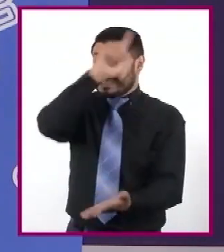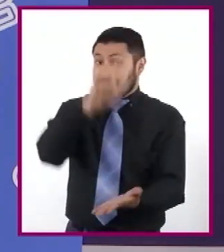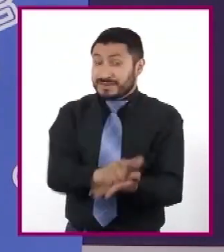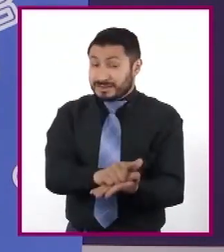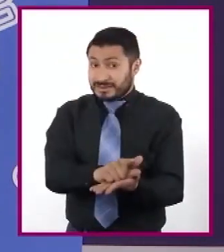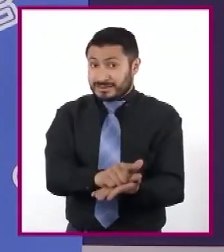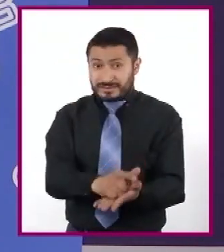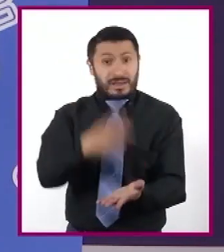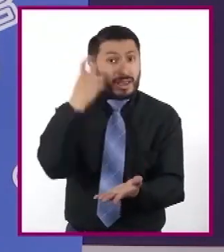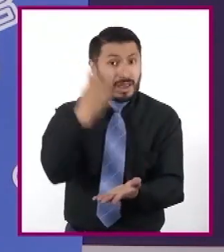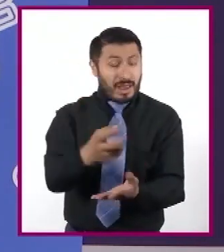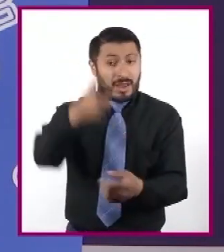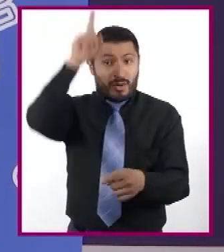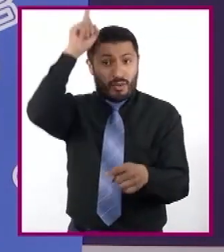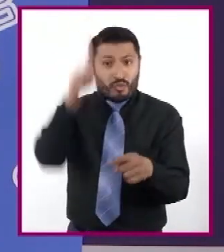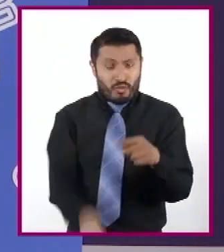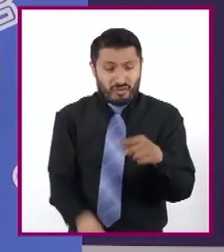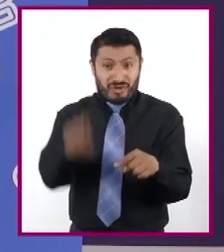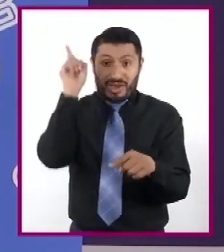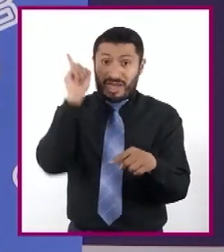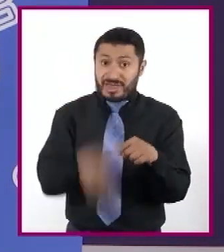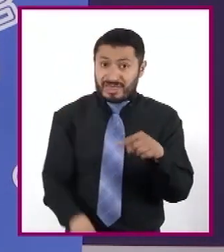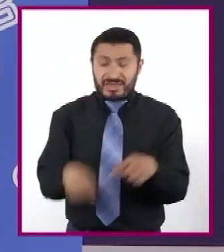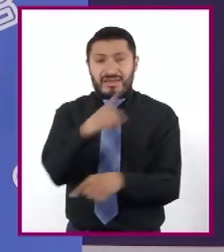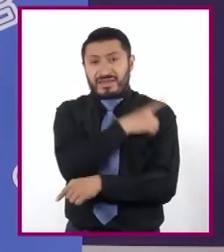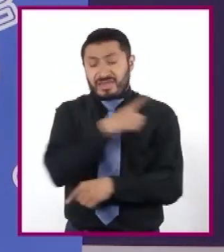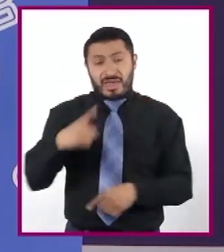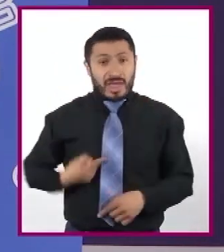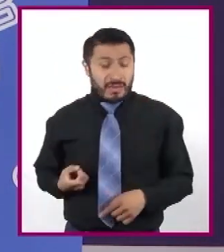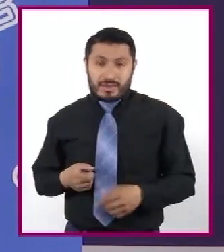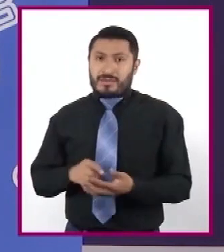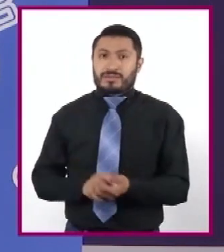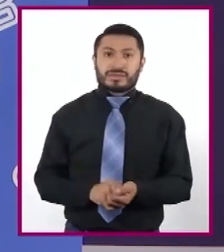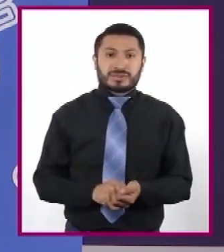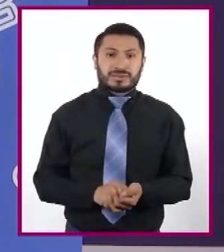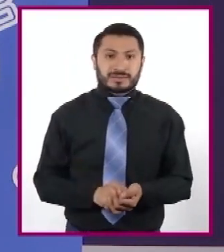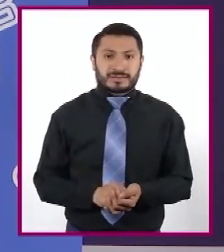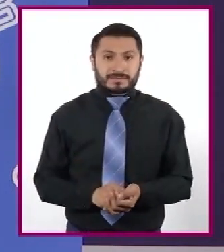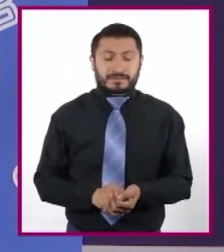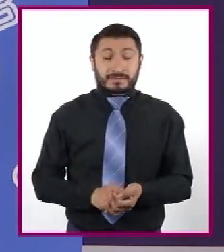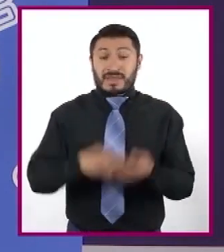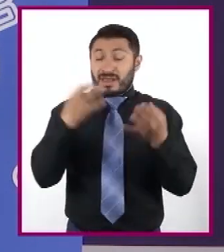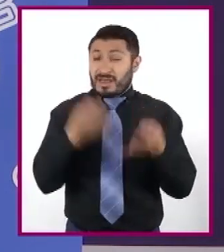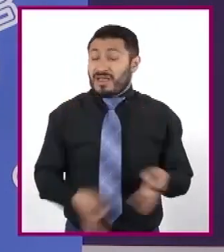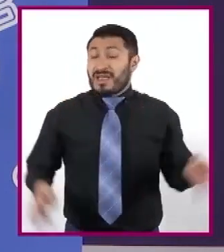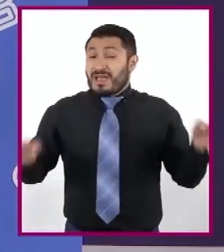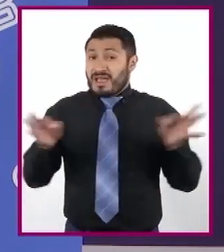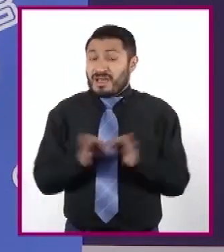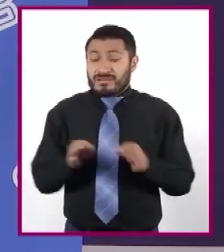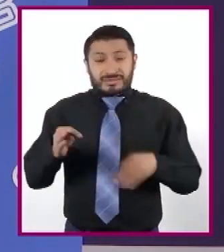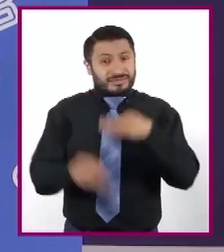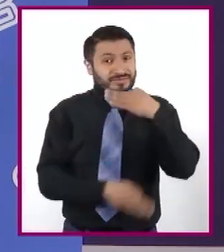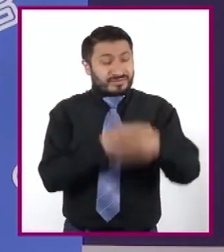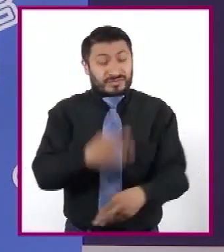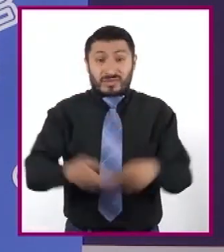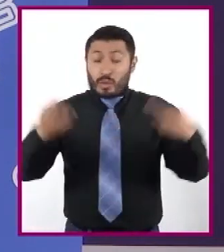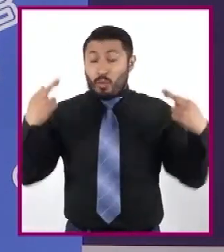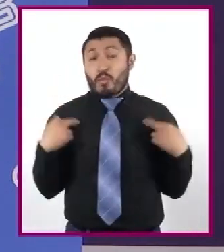prácticas deben erradicarse por completo del salón de clases. Y es una tarea fundamental del